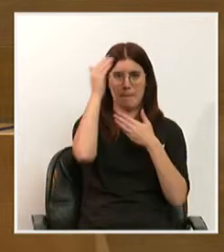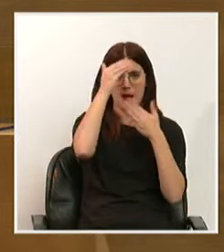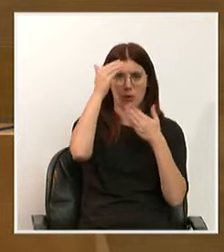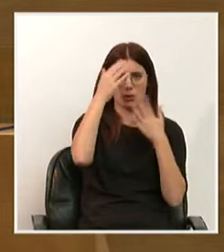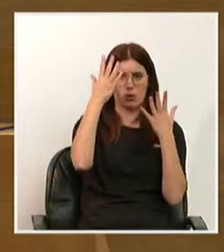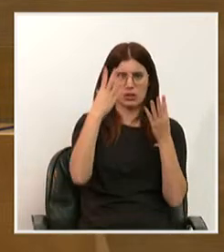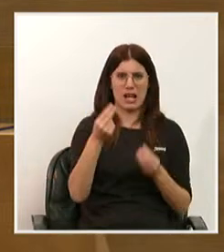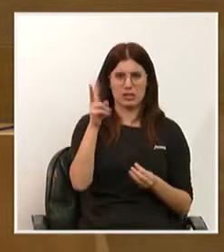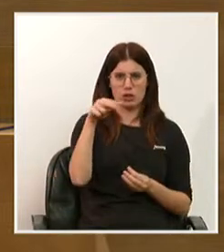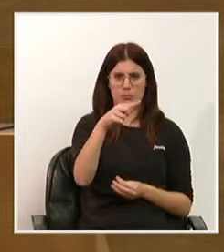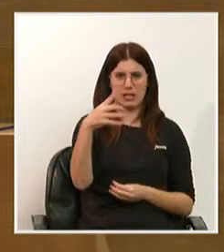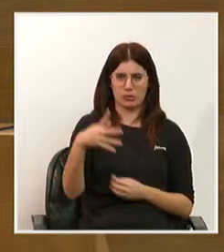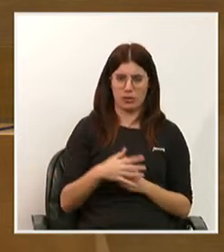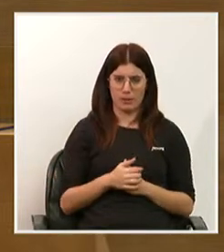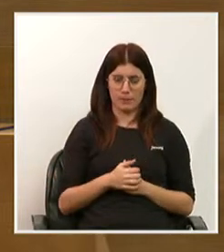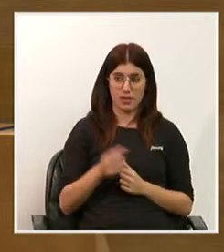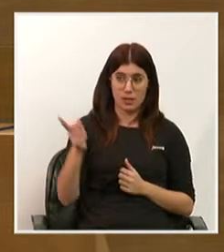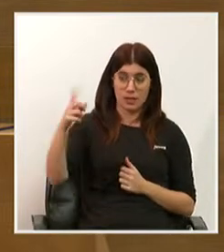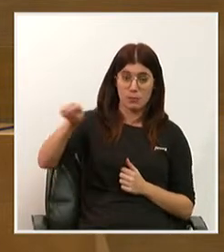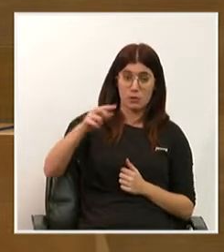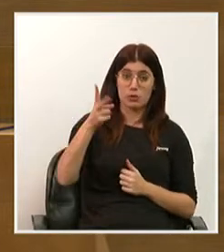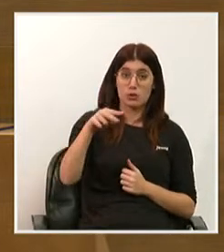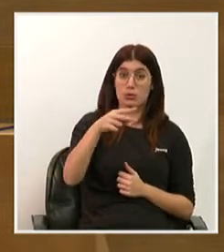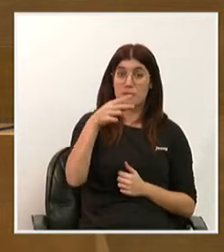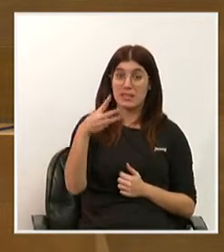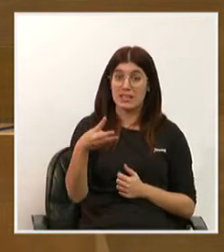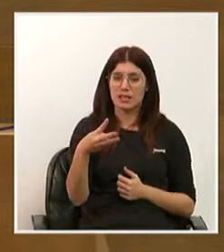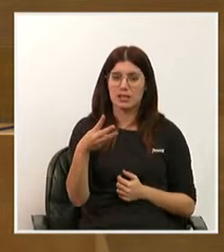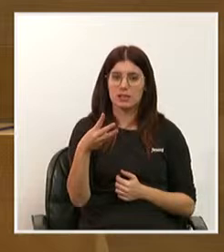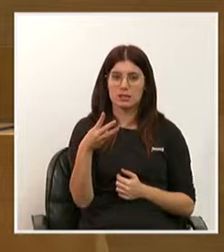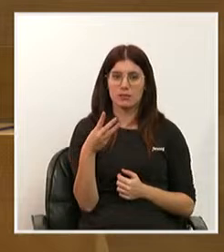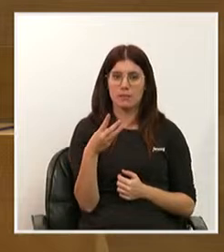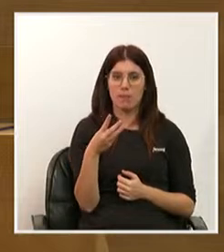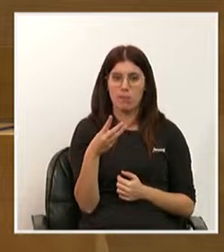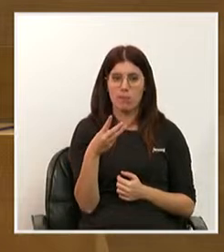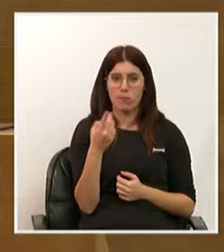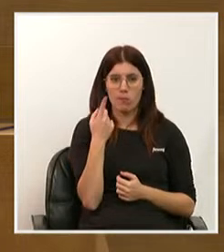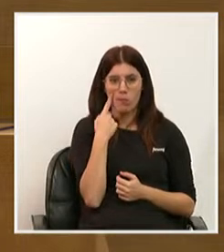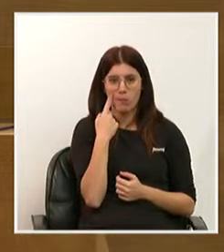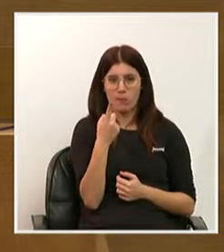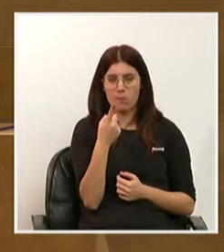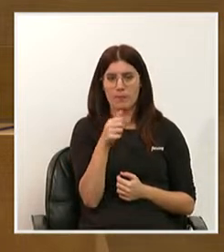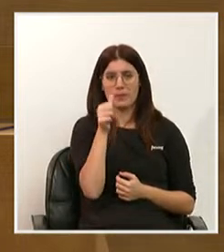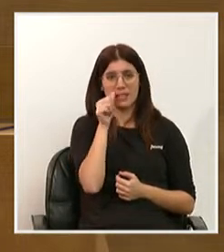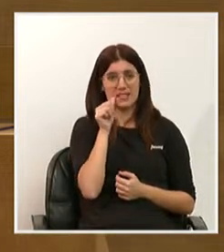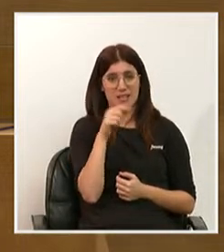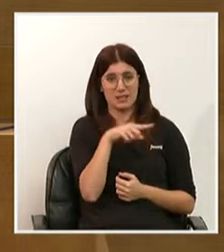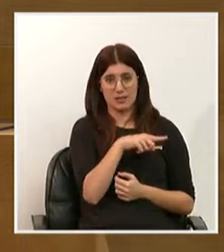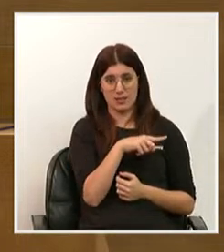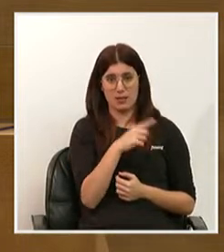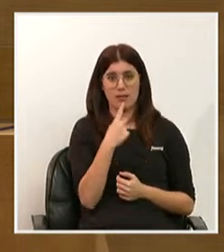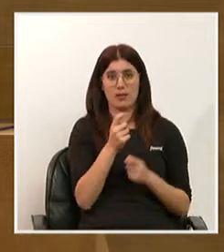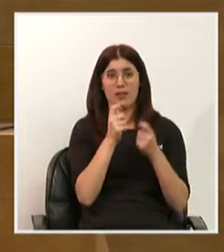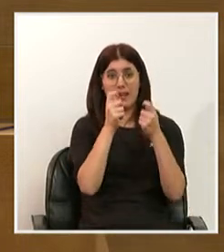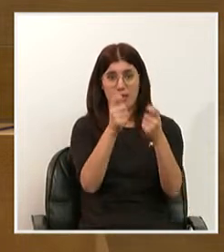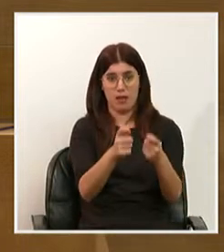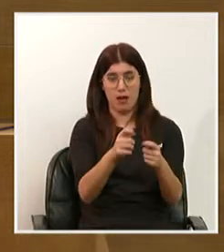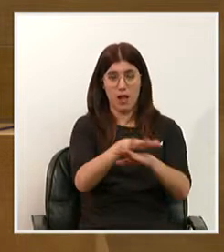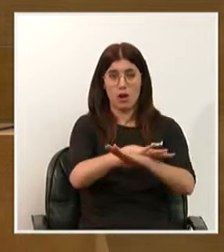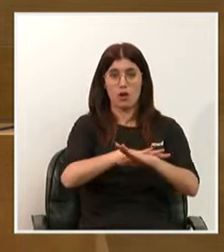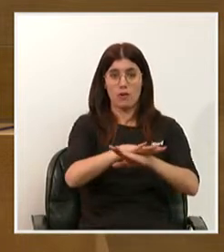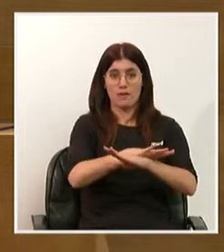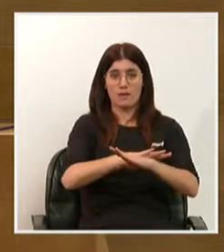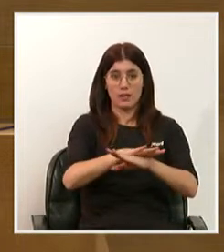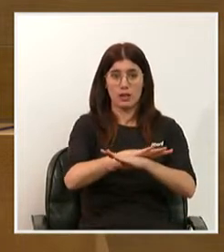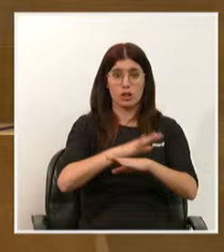2014 y ustedes en el 2023 el señor Sánchez le entrega al gobierno del Rey